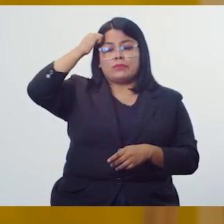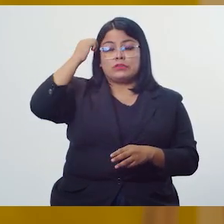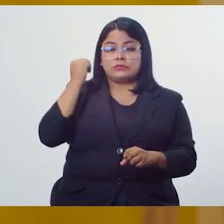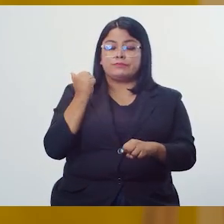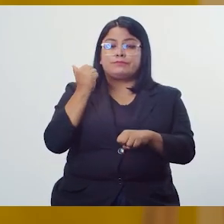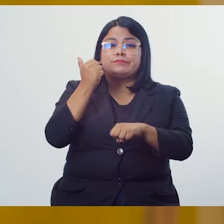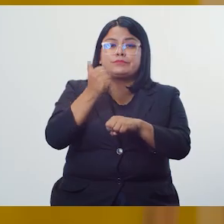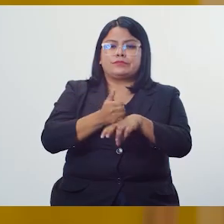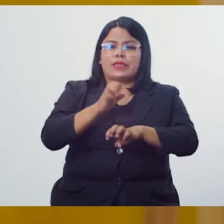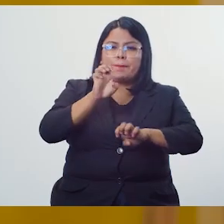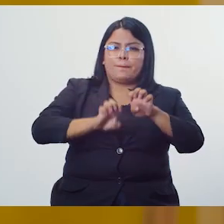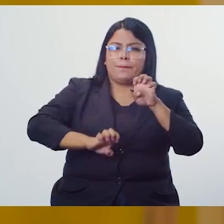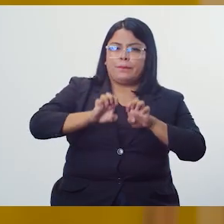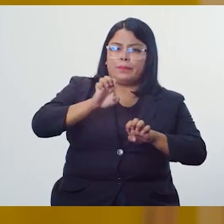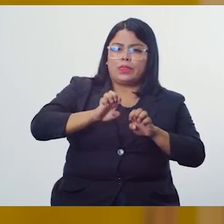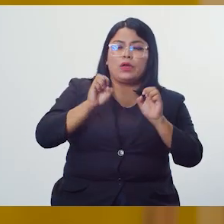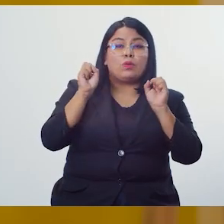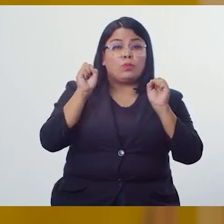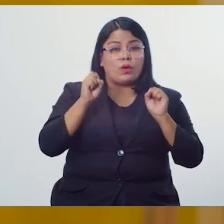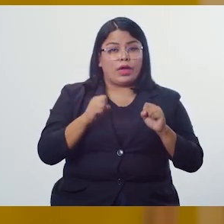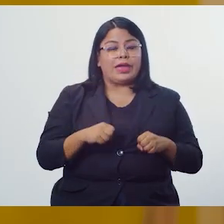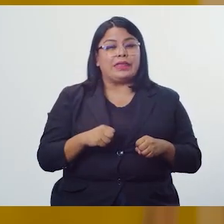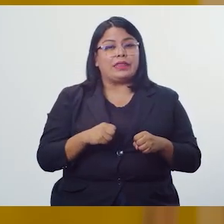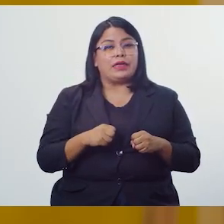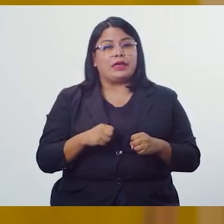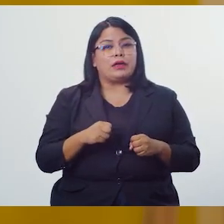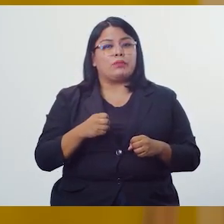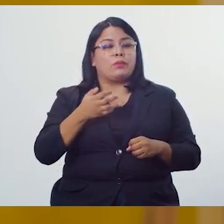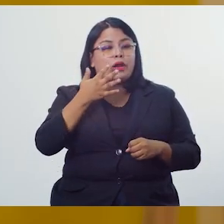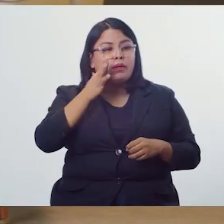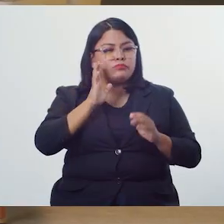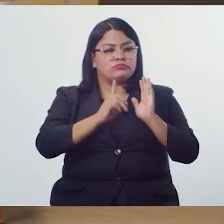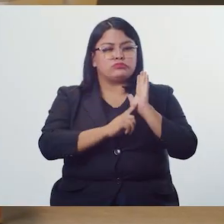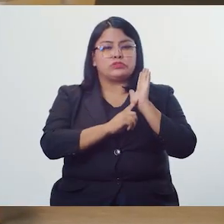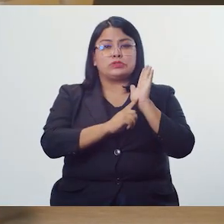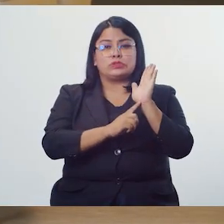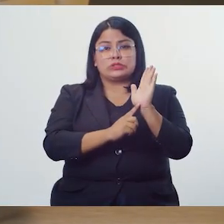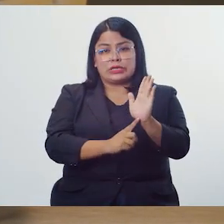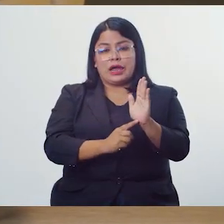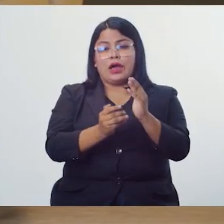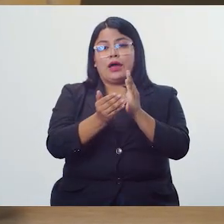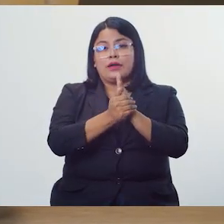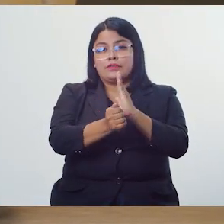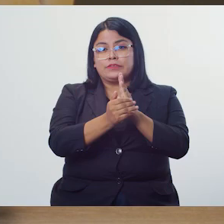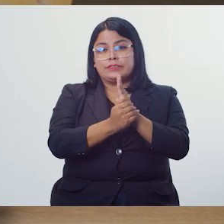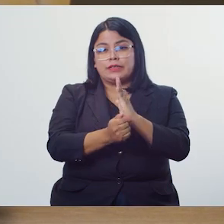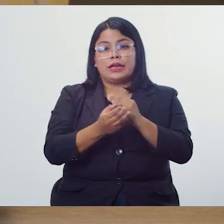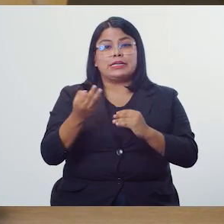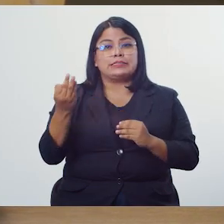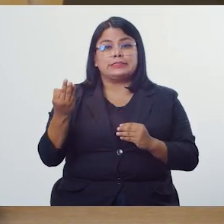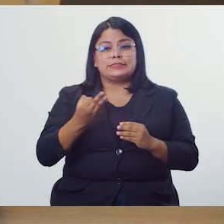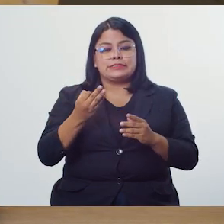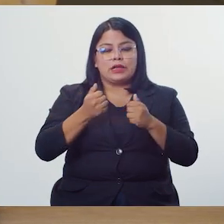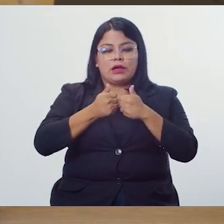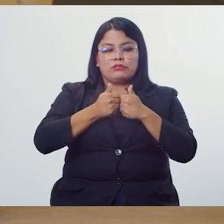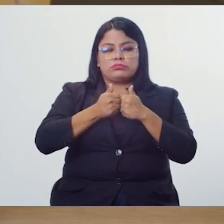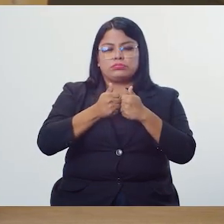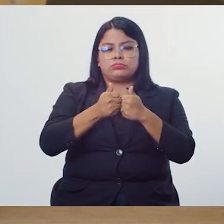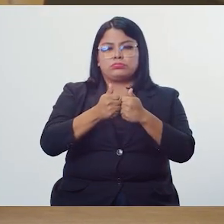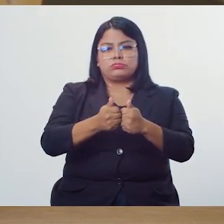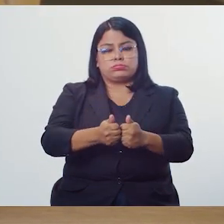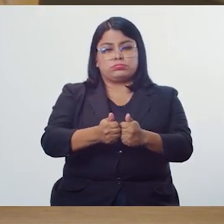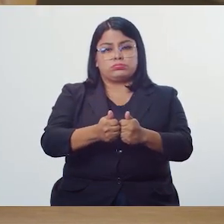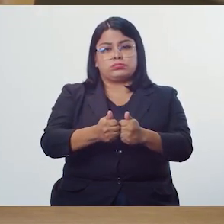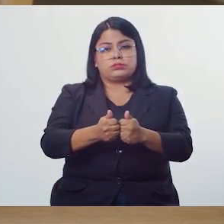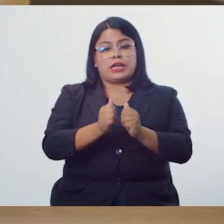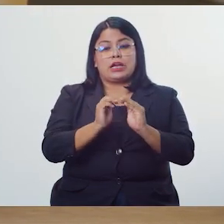una evaluación que nos permite evidenciar esas habilidades, debemos acompañar a los niños